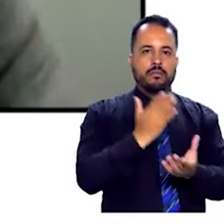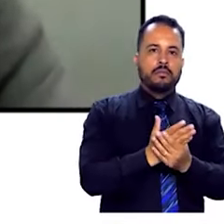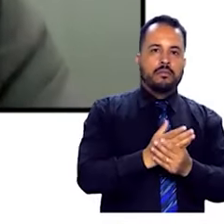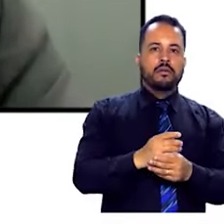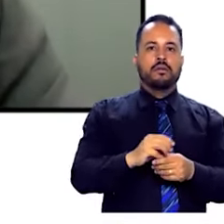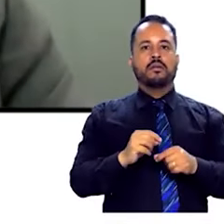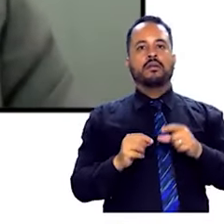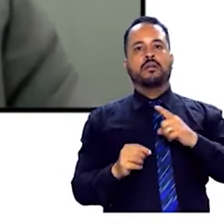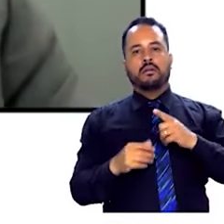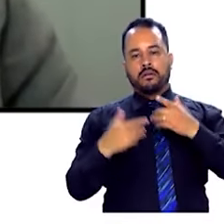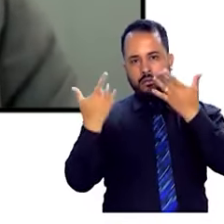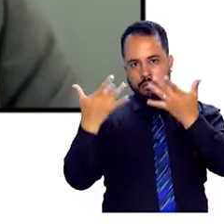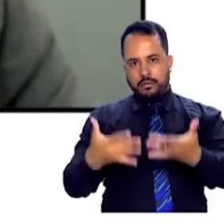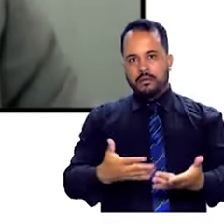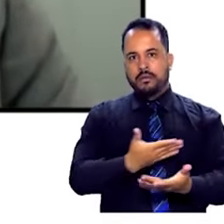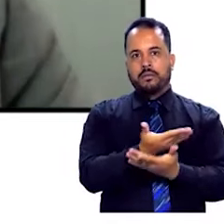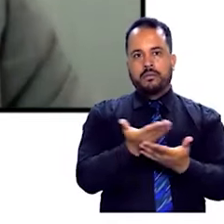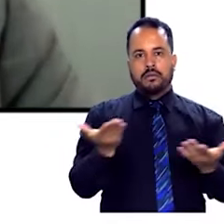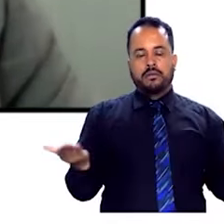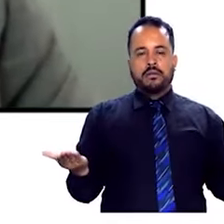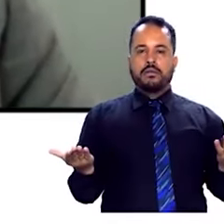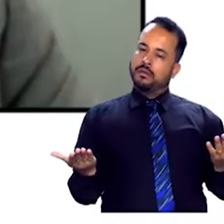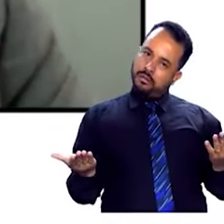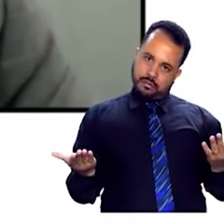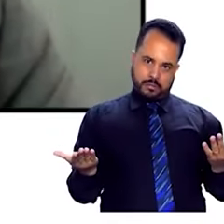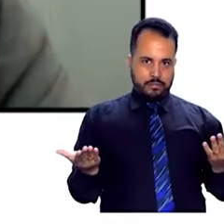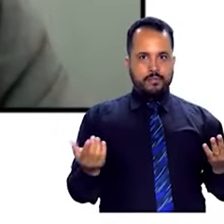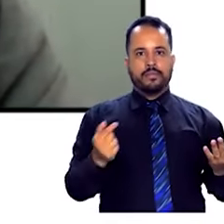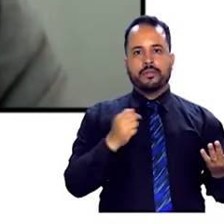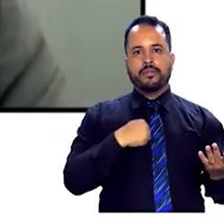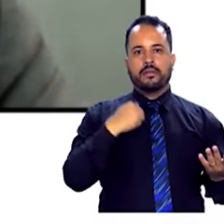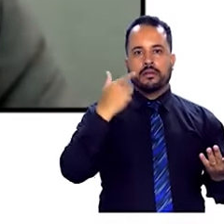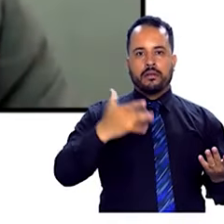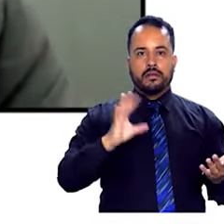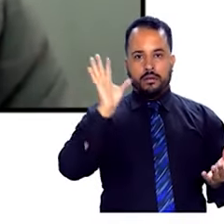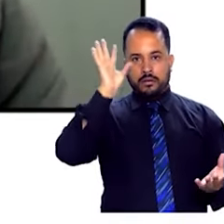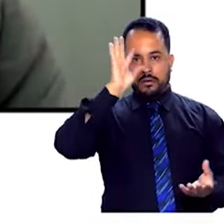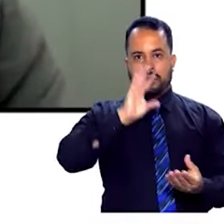que tengo la parte Fin de exposi